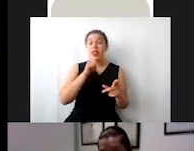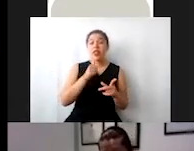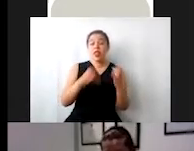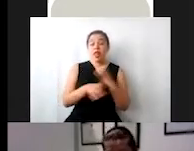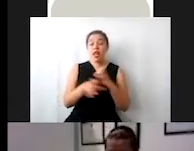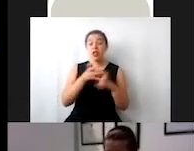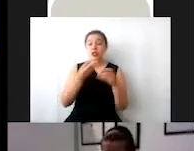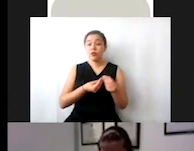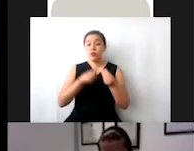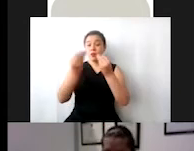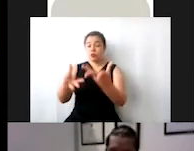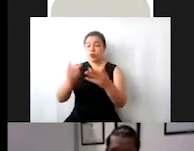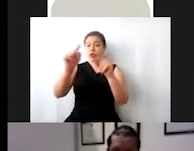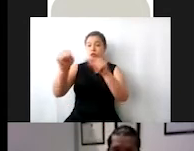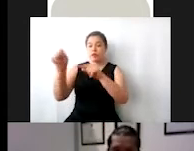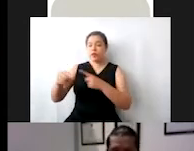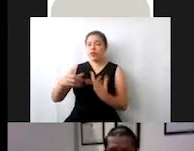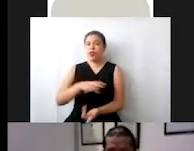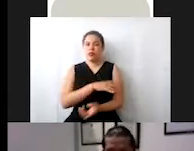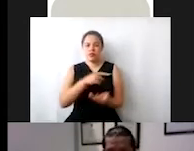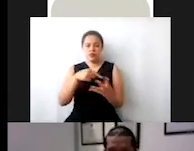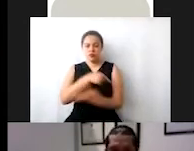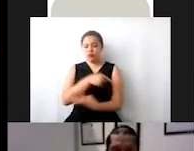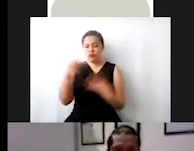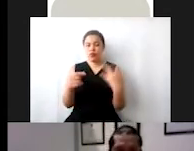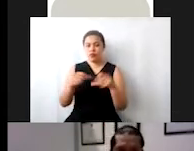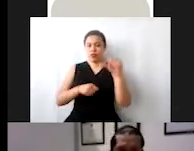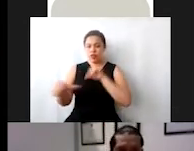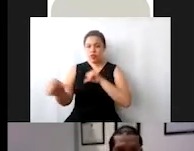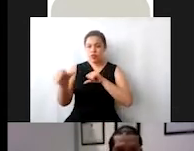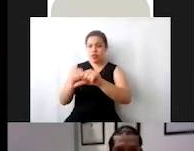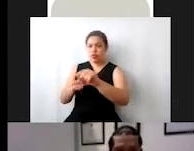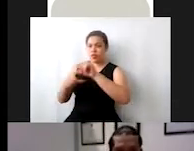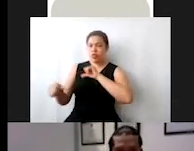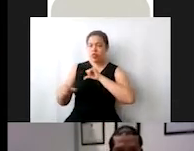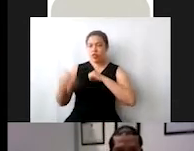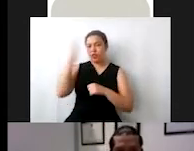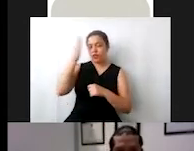entonces, así haya cuatro sustituciones, el patrón va a seguir siendo el original.